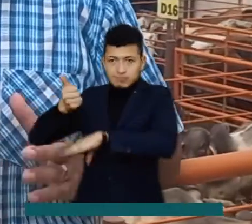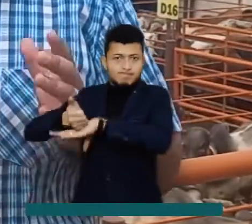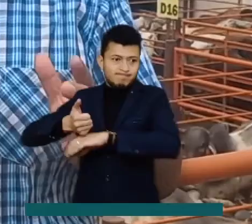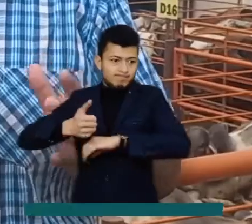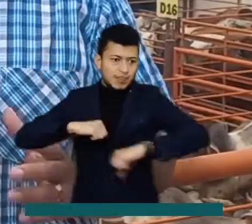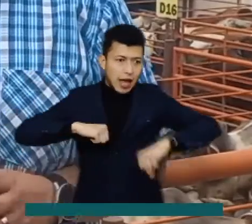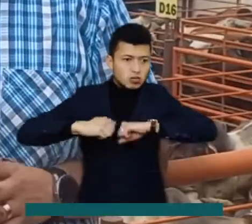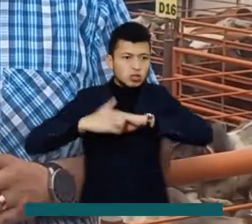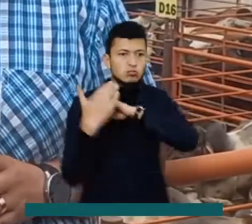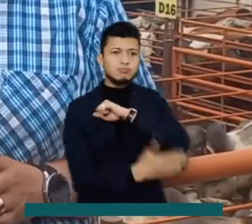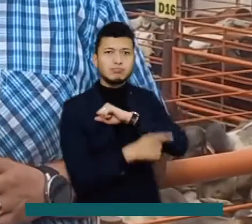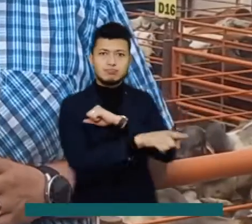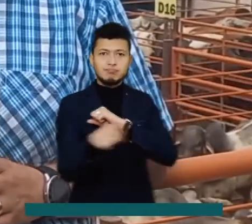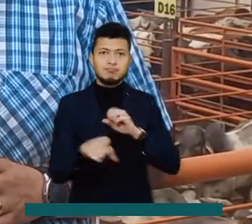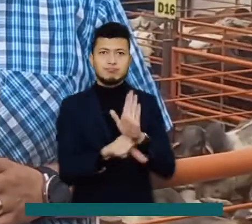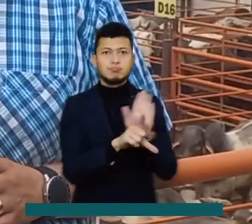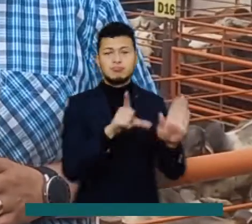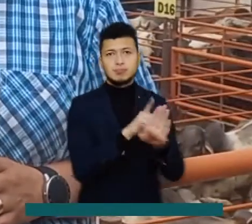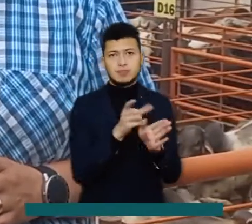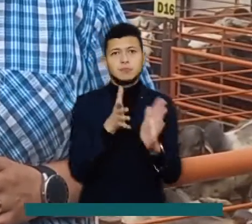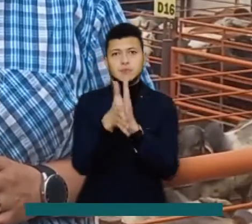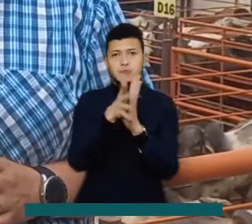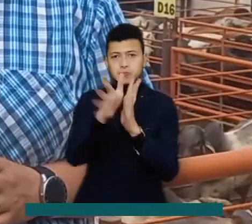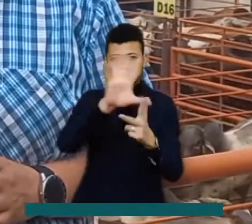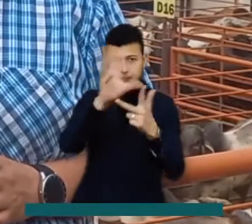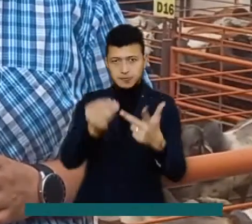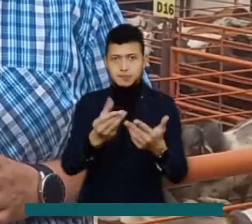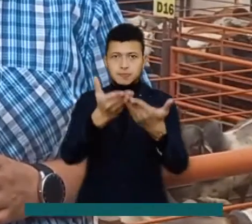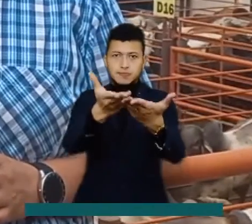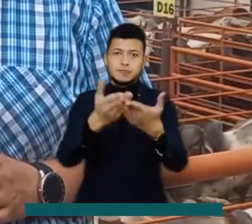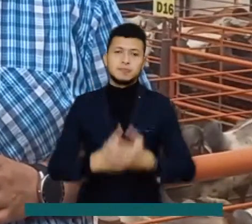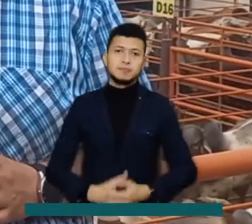para actuar contra la delincuencia. Desde Casanare para Enlace 13 informó Johan Solano.